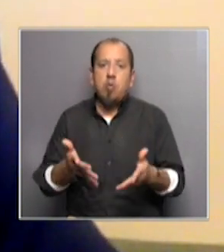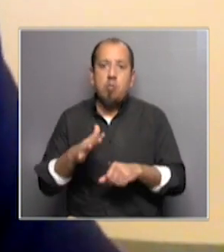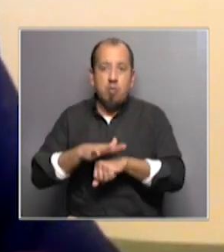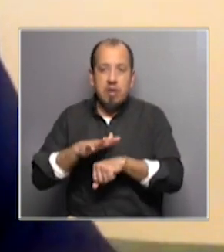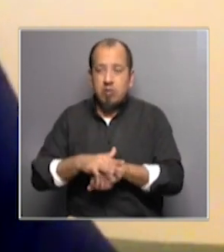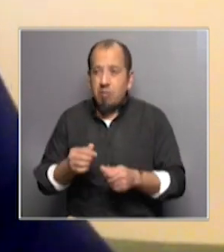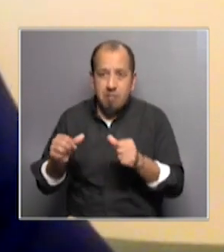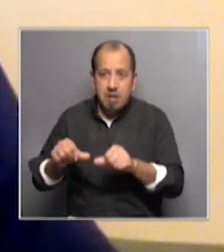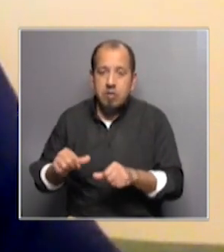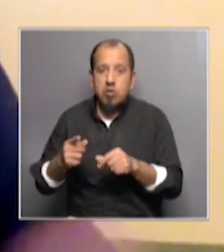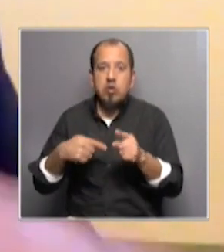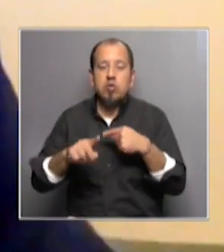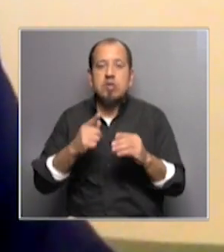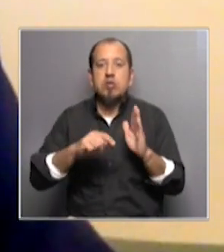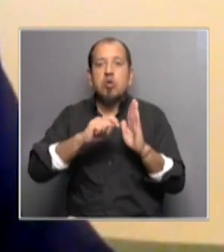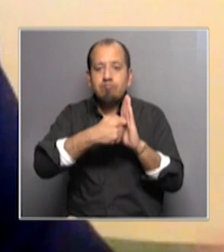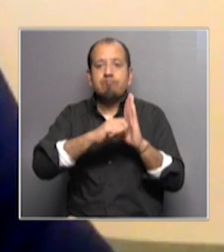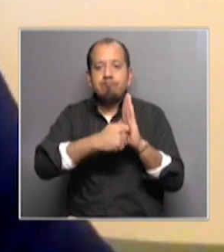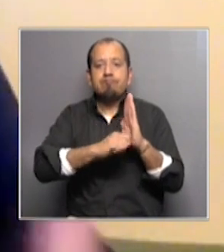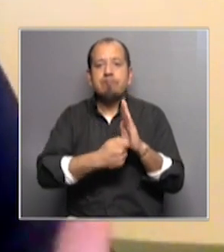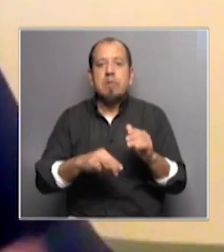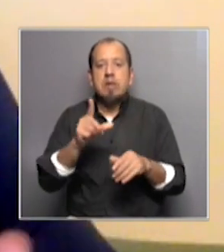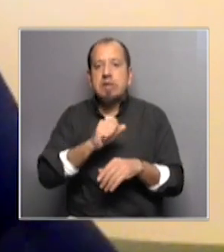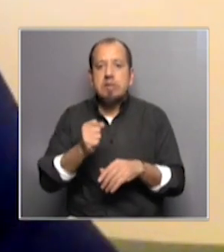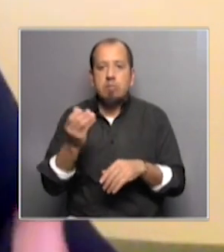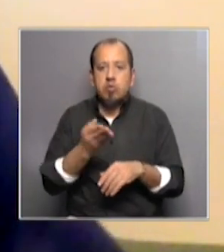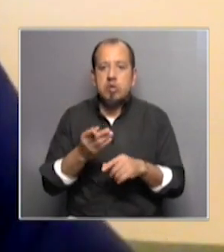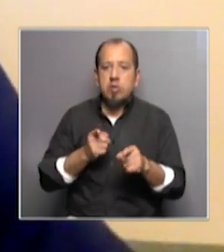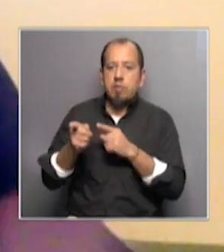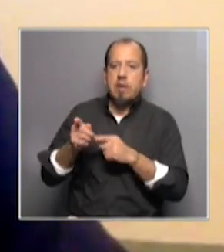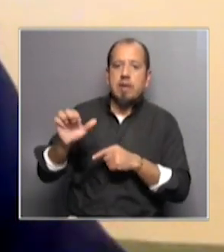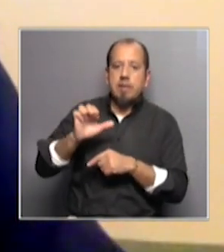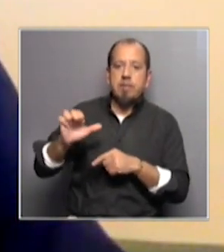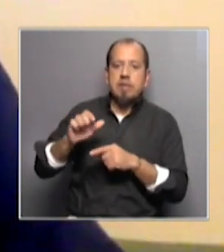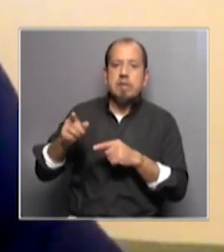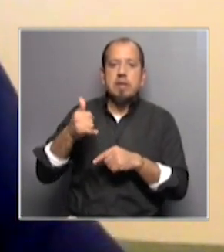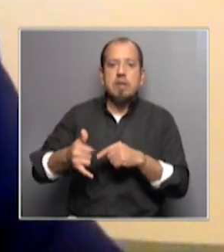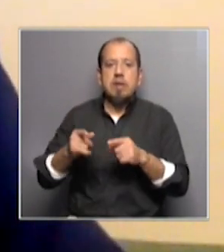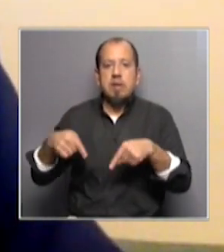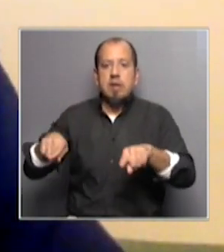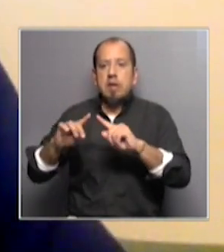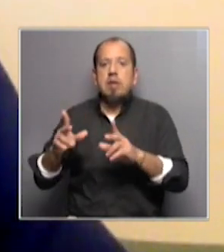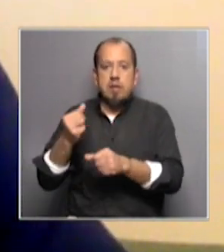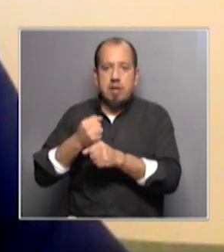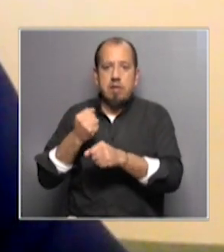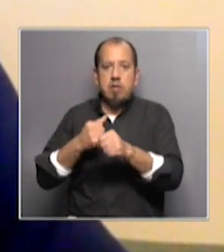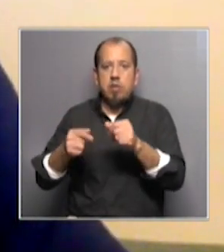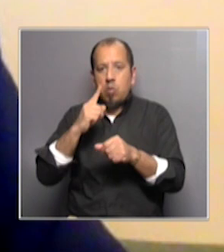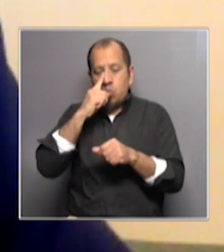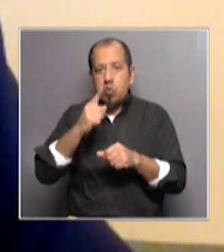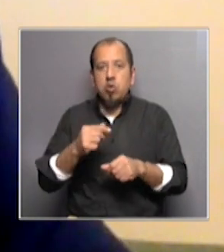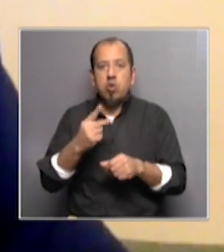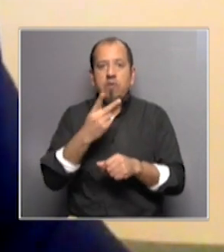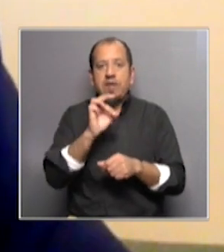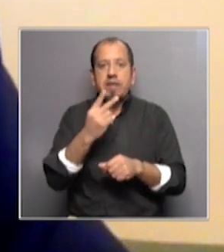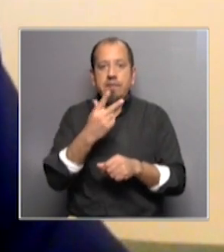Entonces, esos correctivos eran del 100% para las empresas que de alguna manera reporten buena salud en términos de empleo en junio de 2023, eran